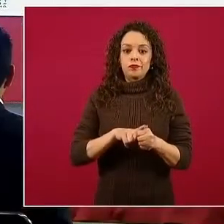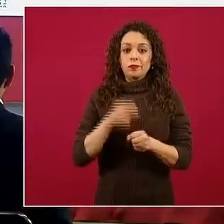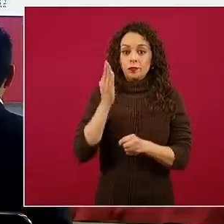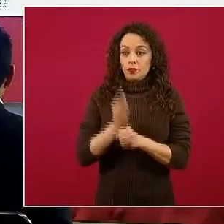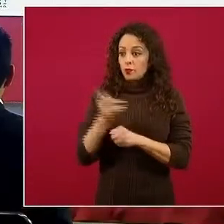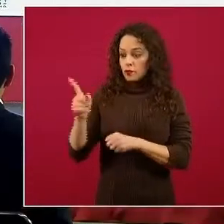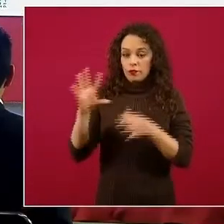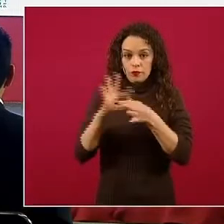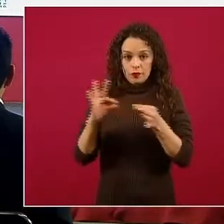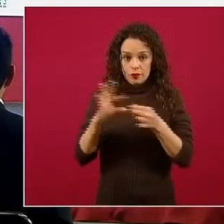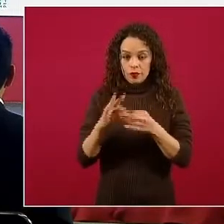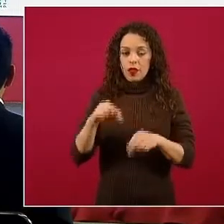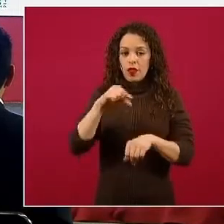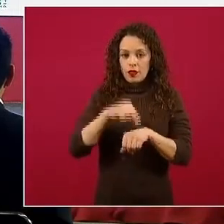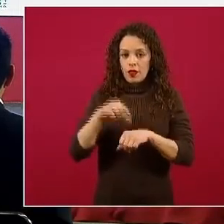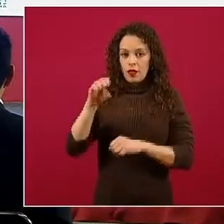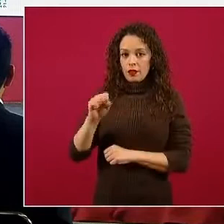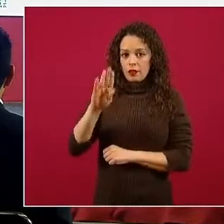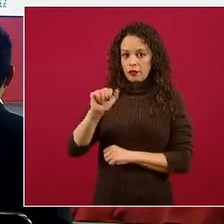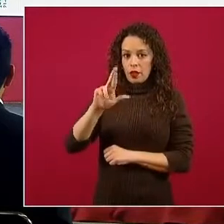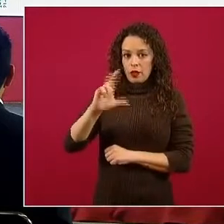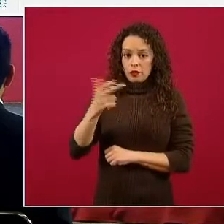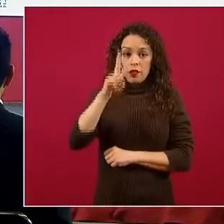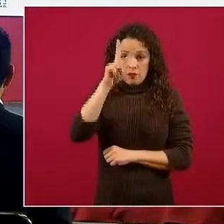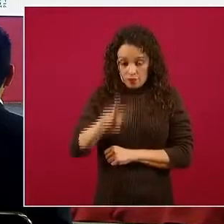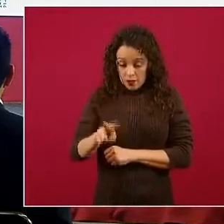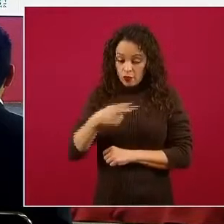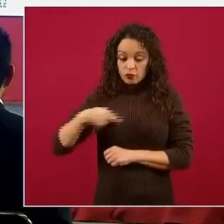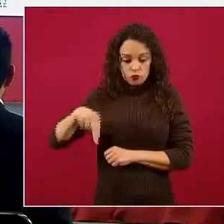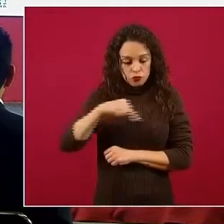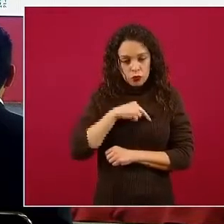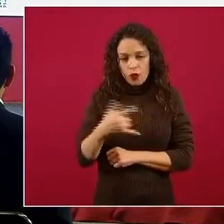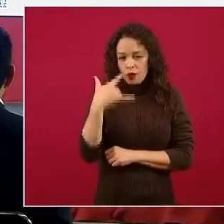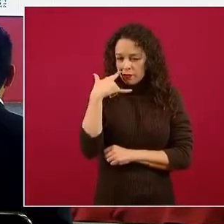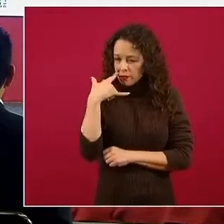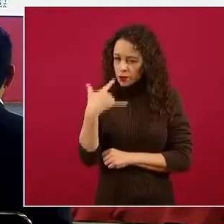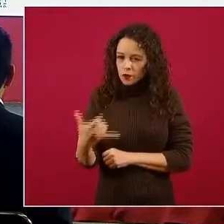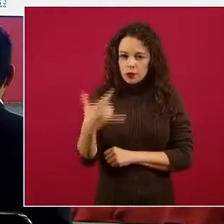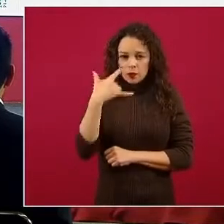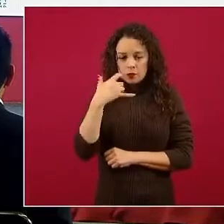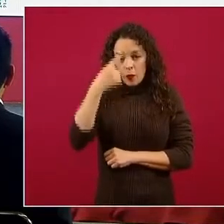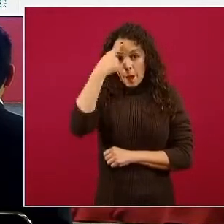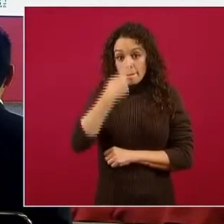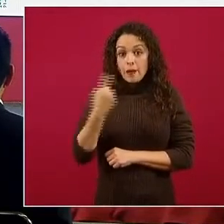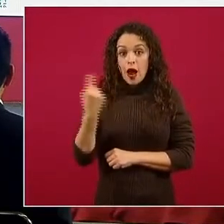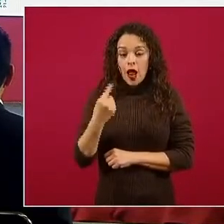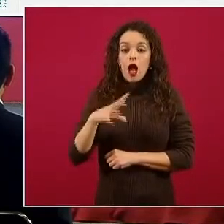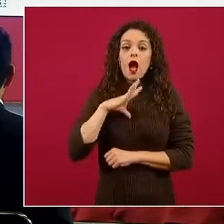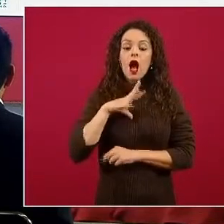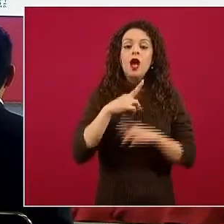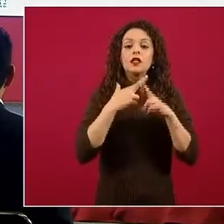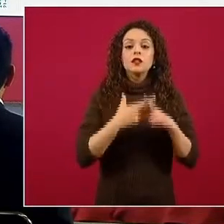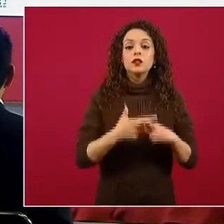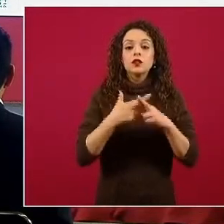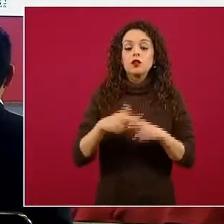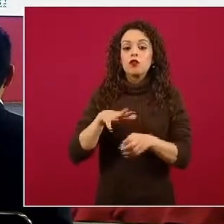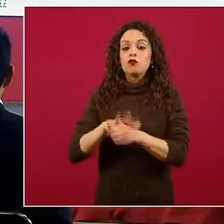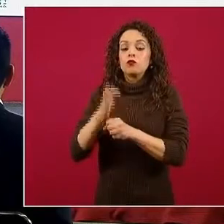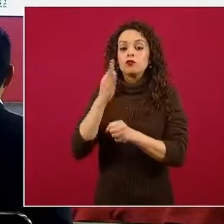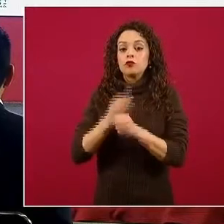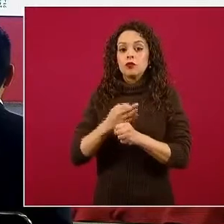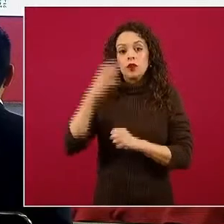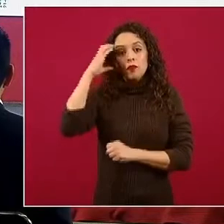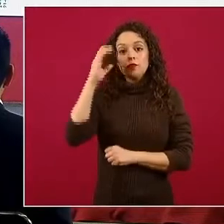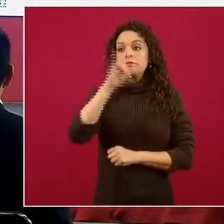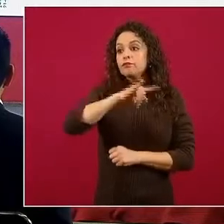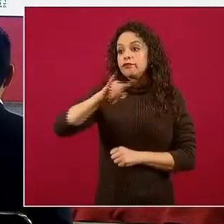estamos haciendo múltiples esfuerzos por acelerar el crecimiento de la capacidad hospitalaria, más aún de